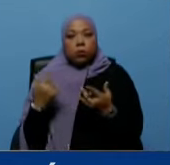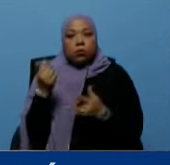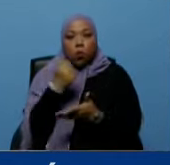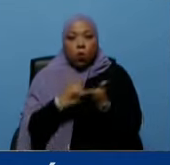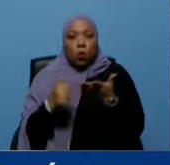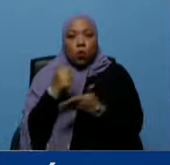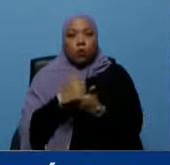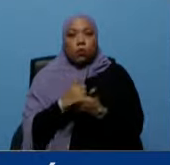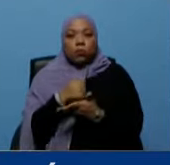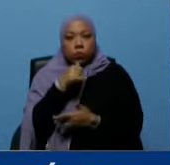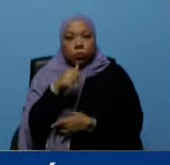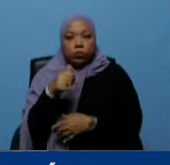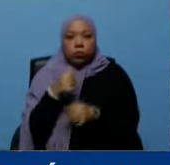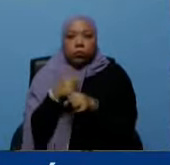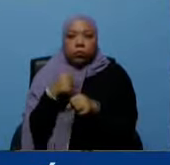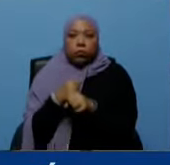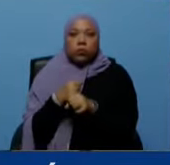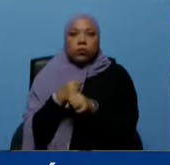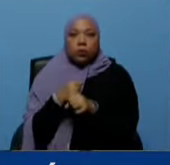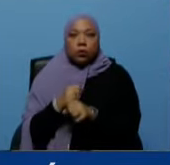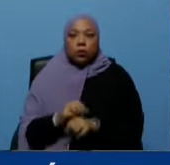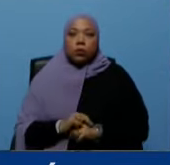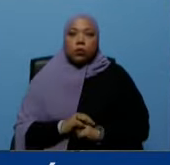endoscópicos y quirúrgicos propiamente.